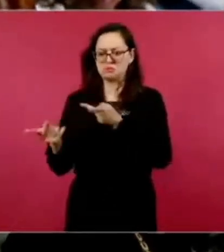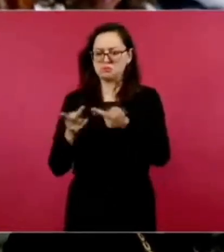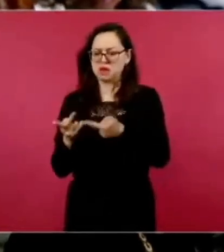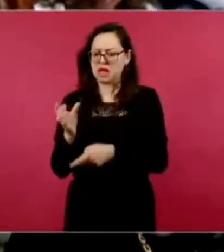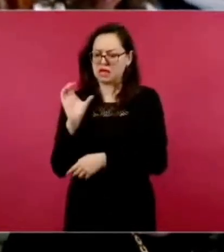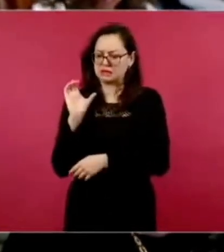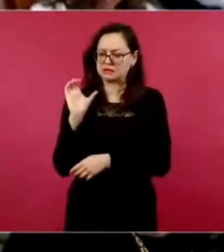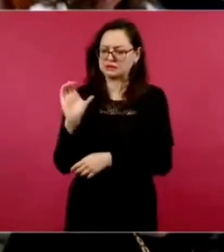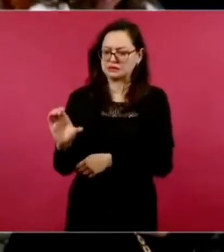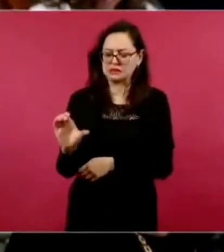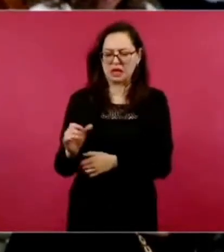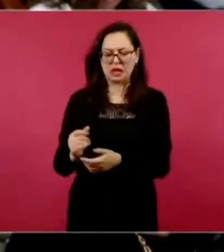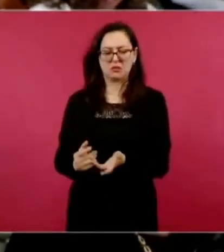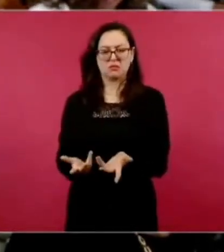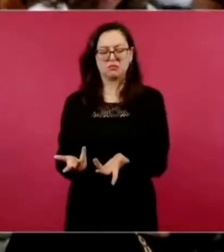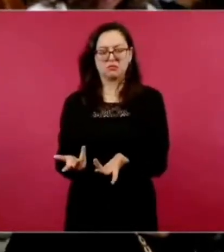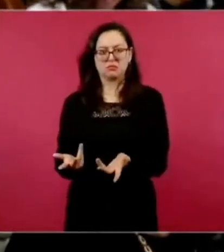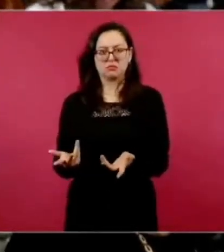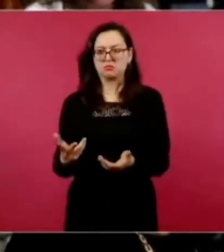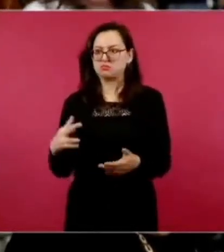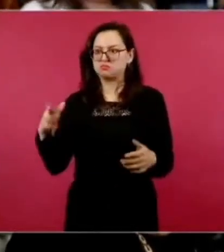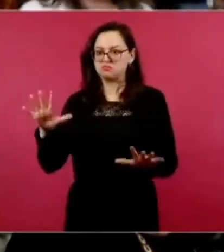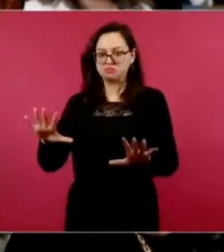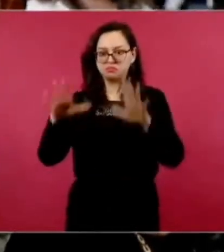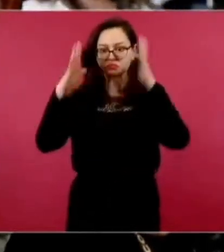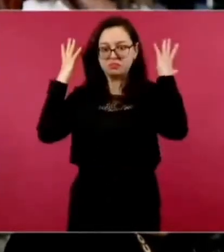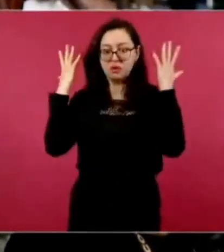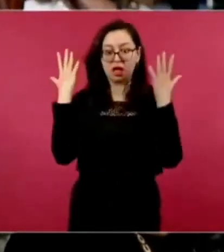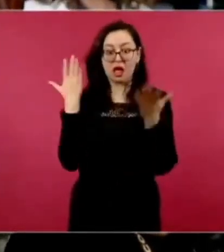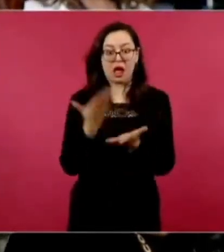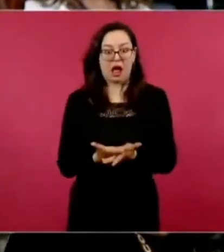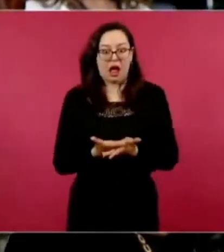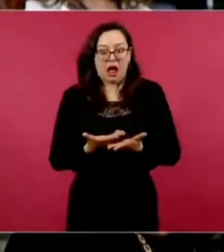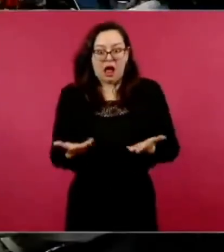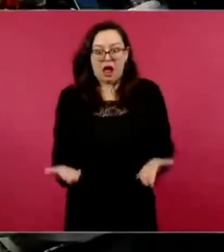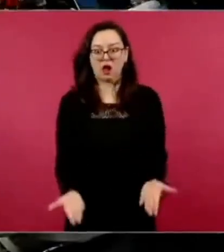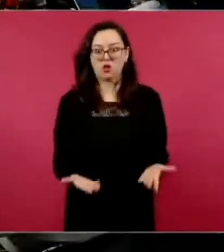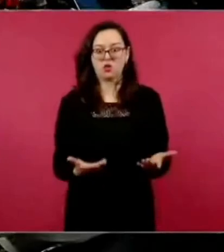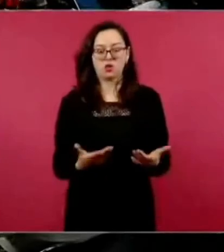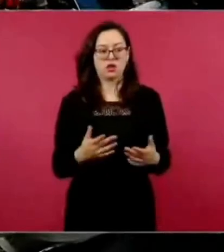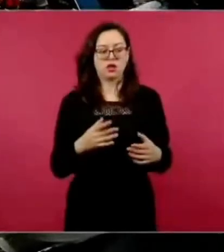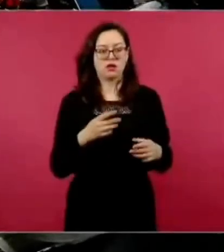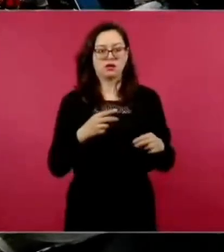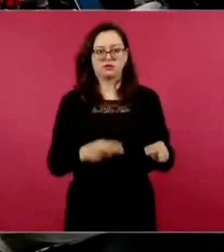alteró los mercados y subió algo el peso. ¿Qué llama hace usted al respecto?